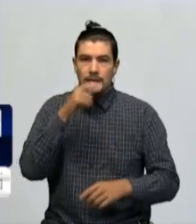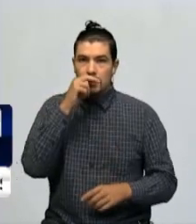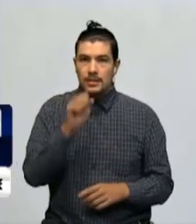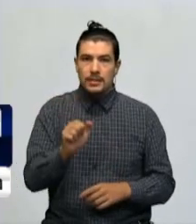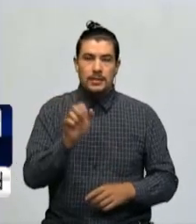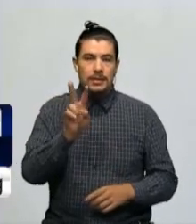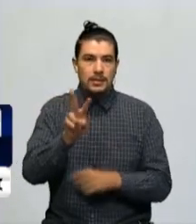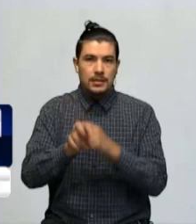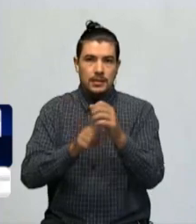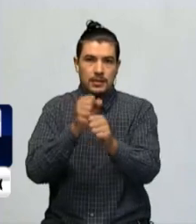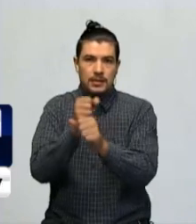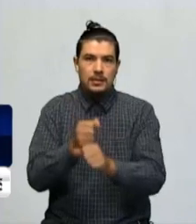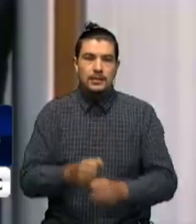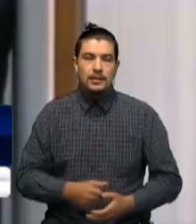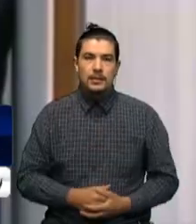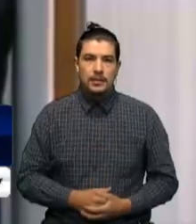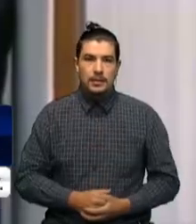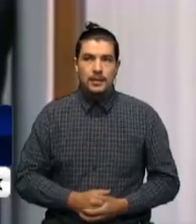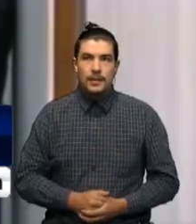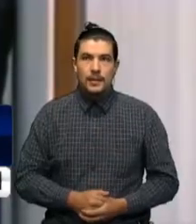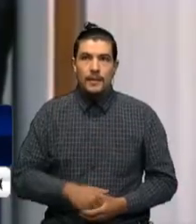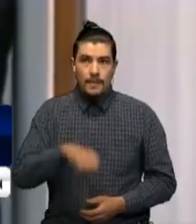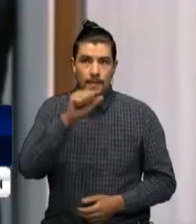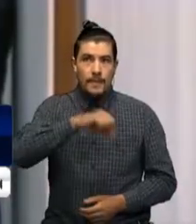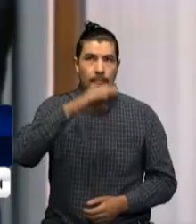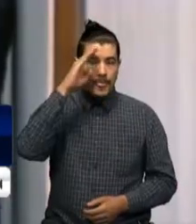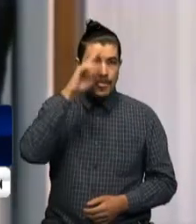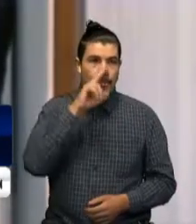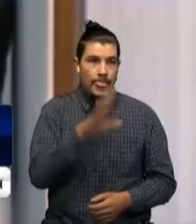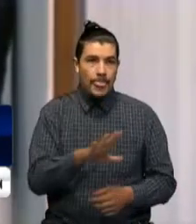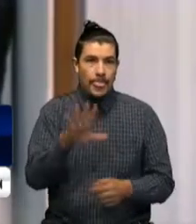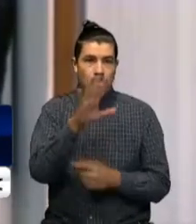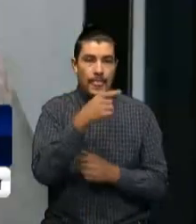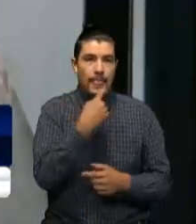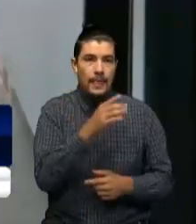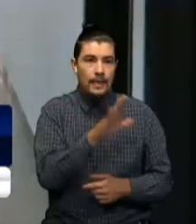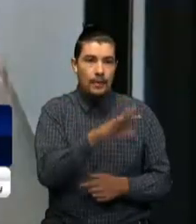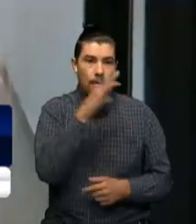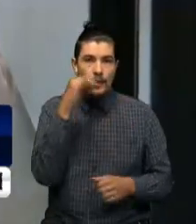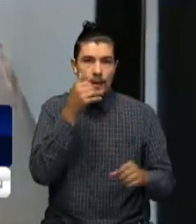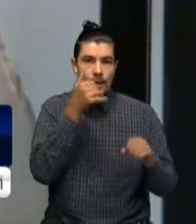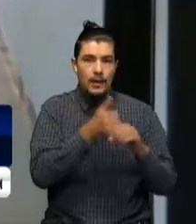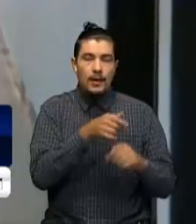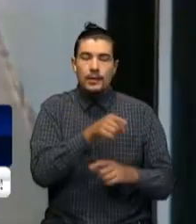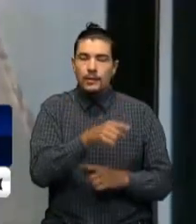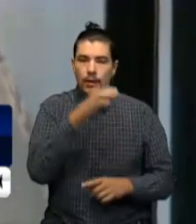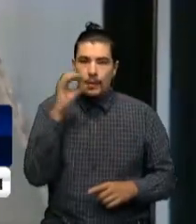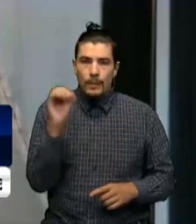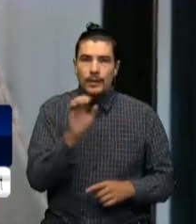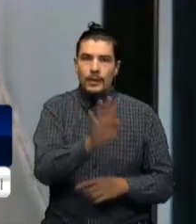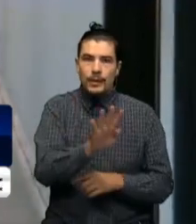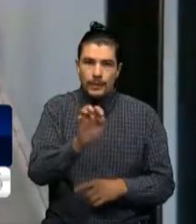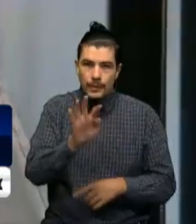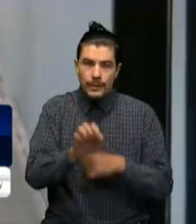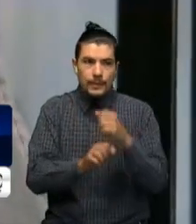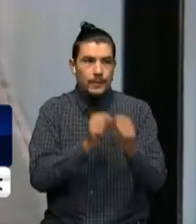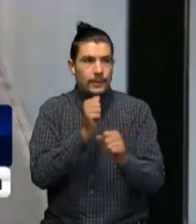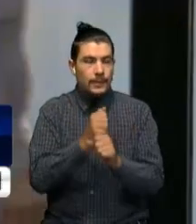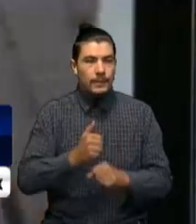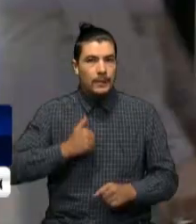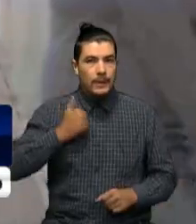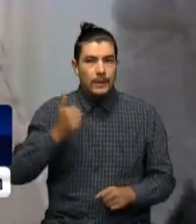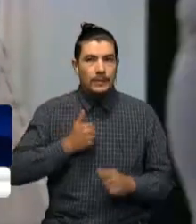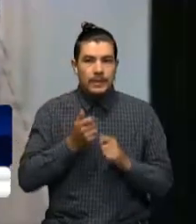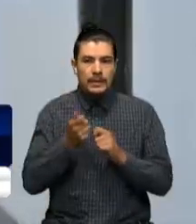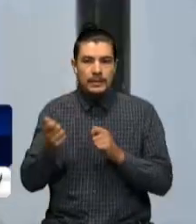tan solo dos años de edad según las autoridades el presunto violador un hombre de 49 años de edad había aprovechado